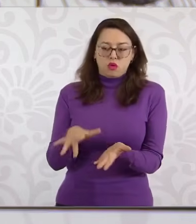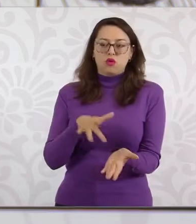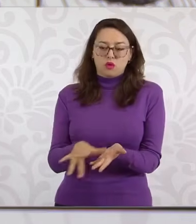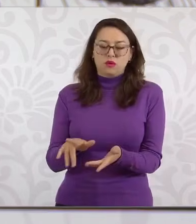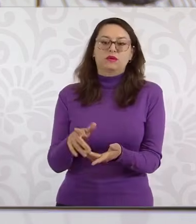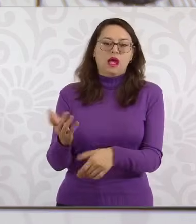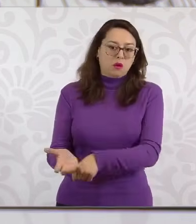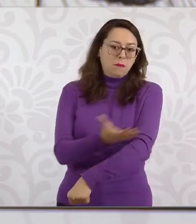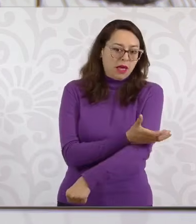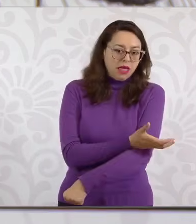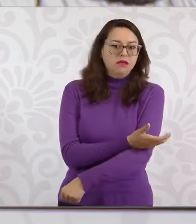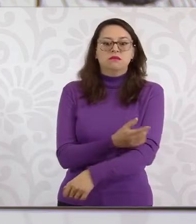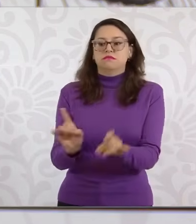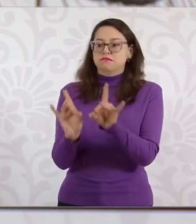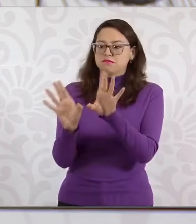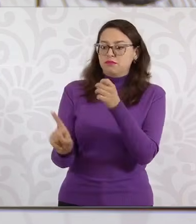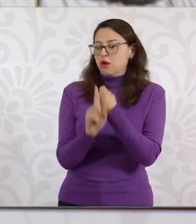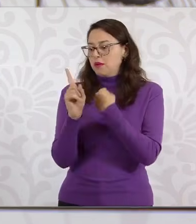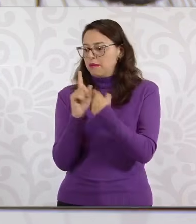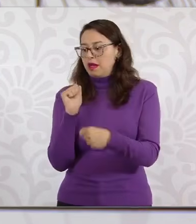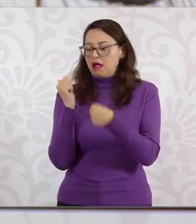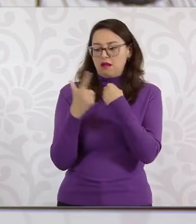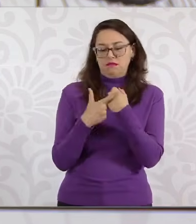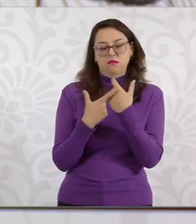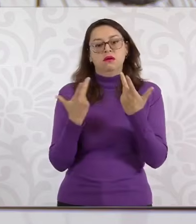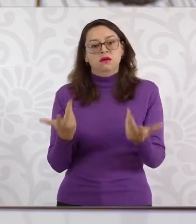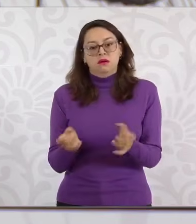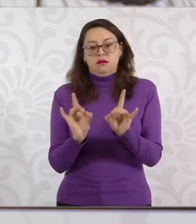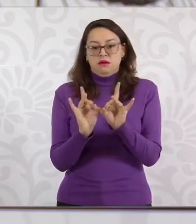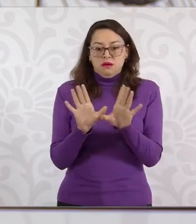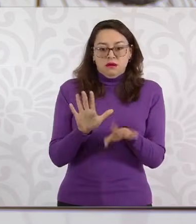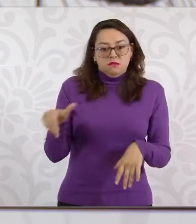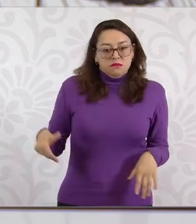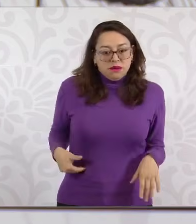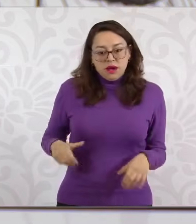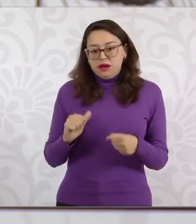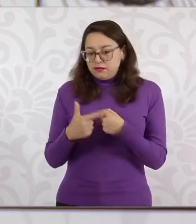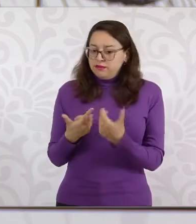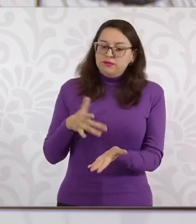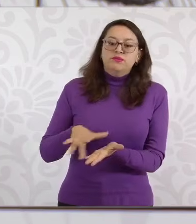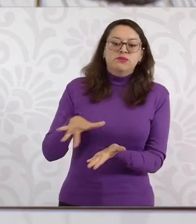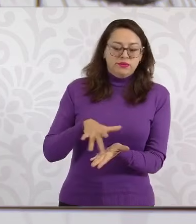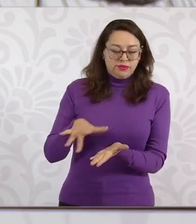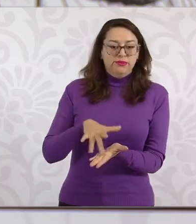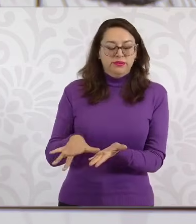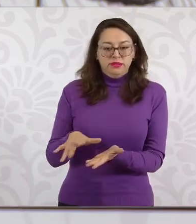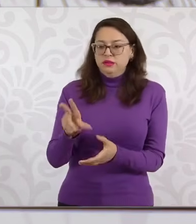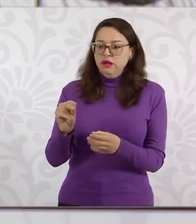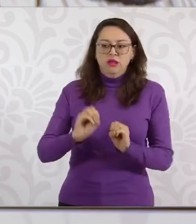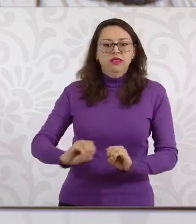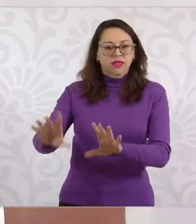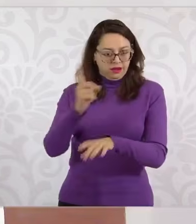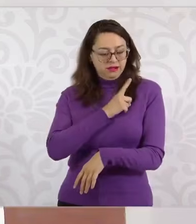tener ningún problema en el camino, si tienen una avería en el barco, pues que se les apoye y que no,